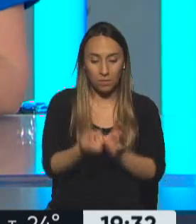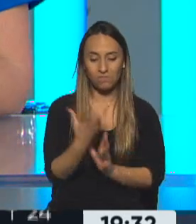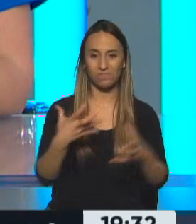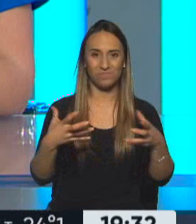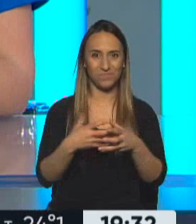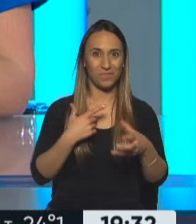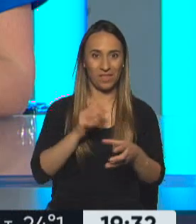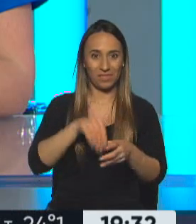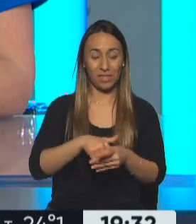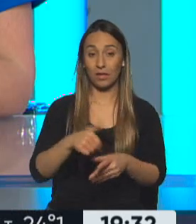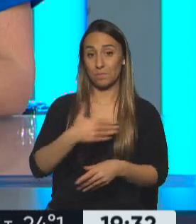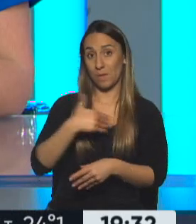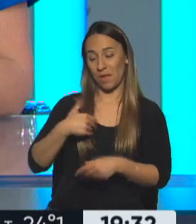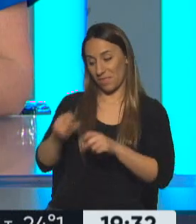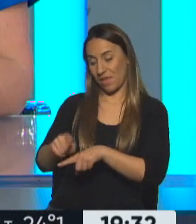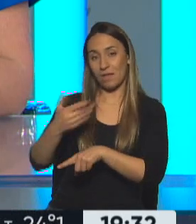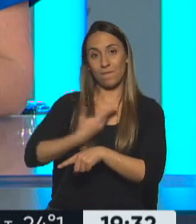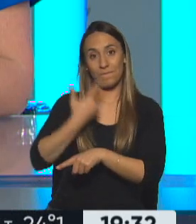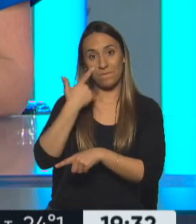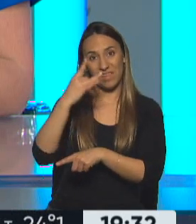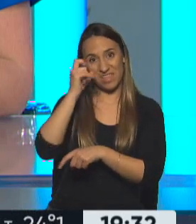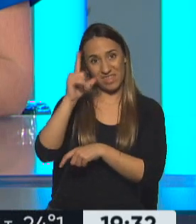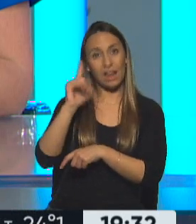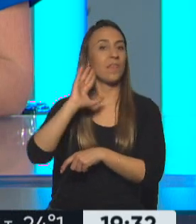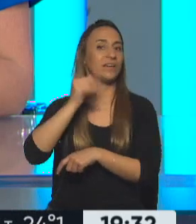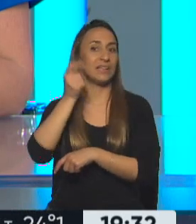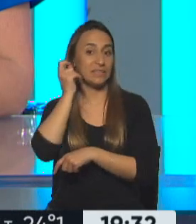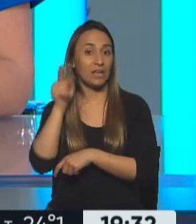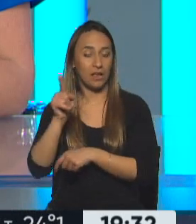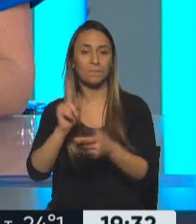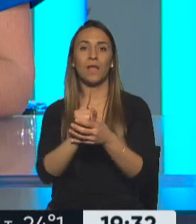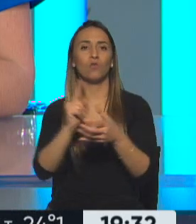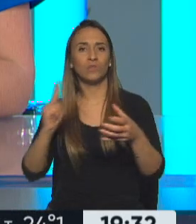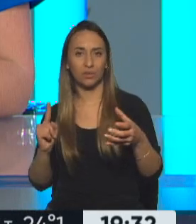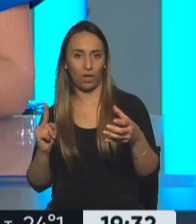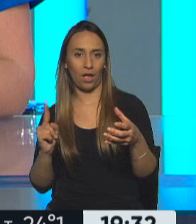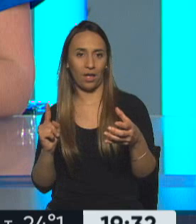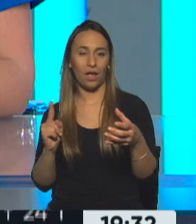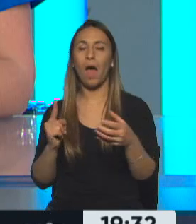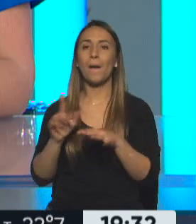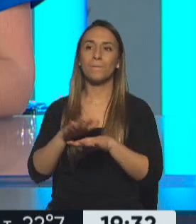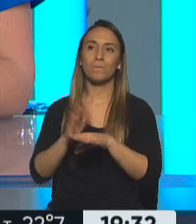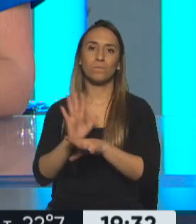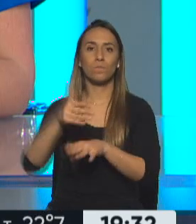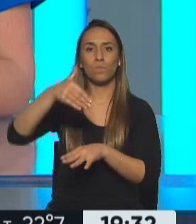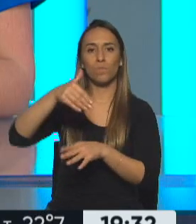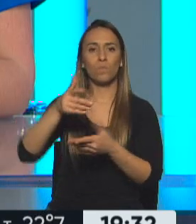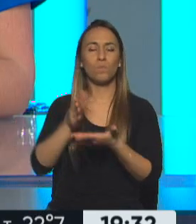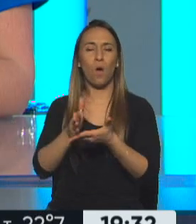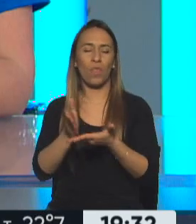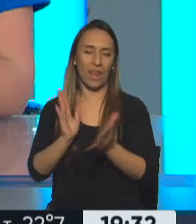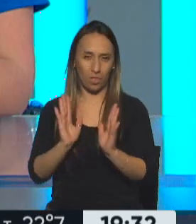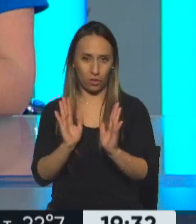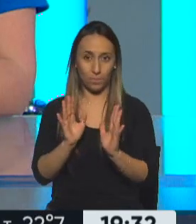mamá de Fidel, que tiene 16 años y tiene dentro de lo que es el trastorno del espectro autista un autismo moderado.